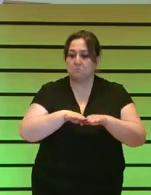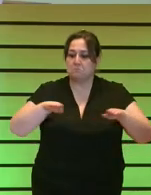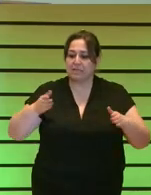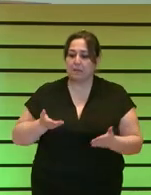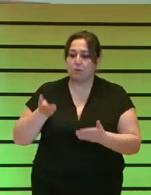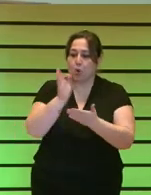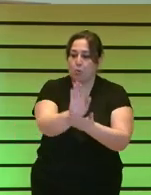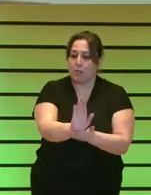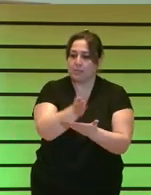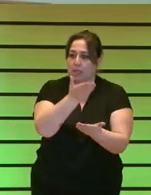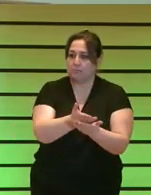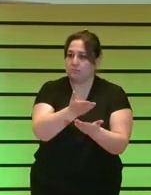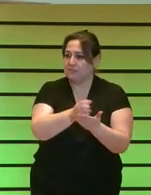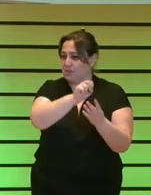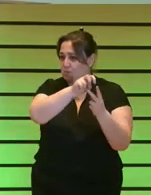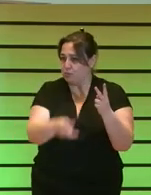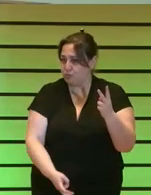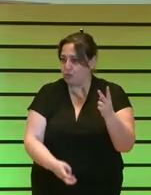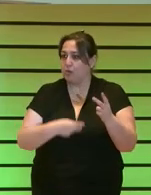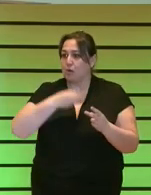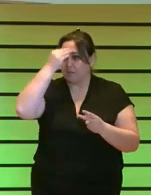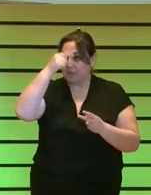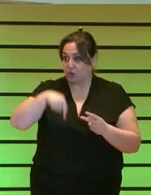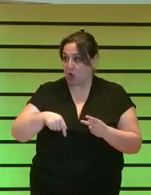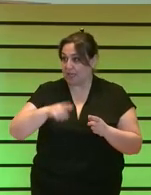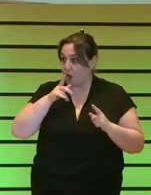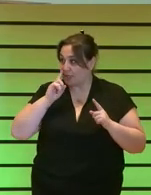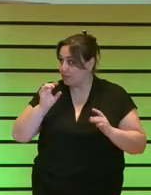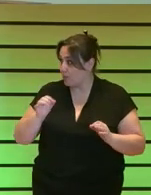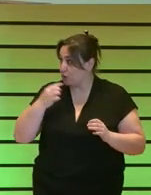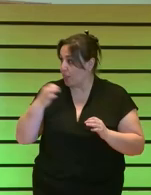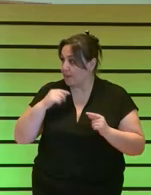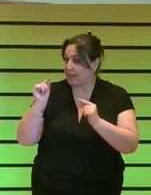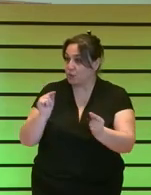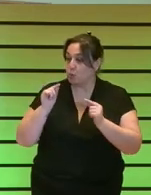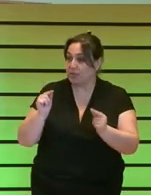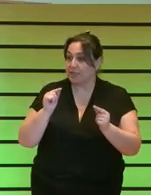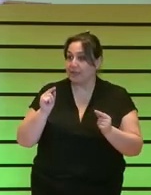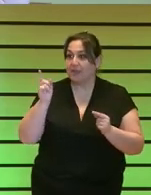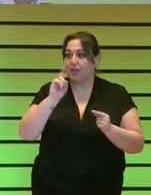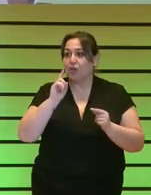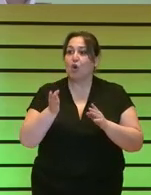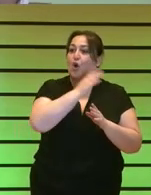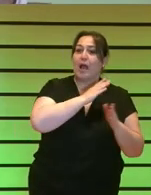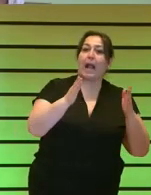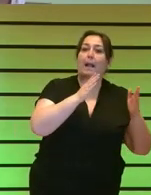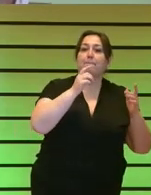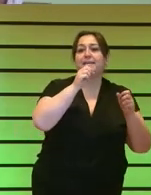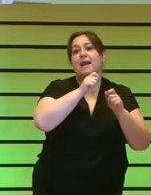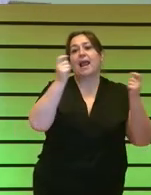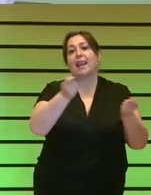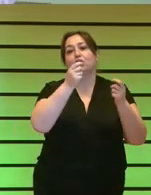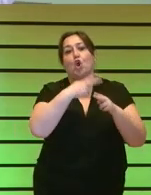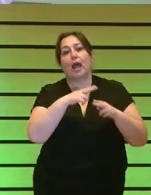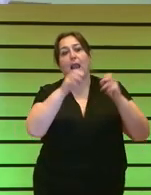que yo creo que es lo que deberíamos estar discutiendo en estos momentos ni en campaña electoral de municipales y autonómicas